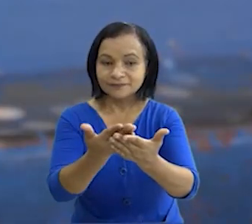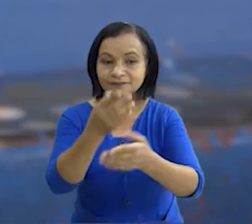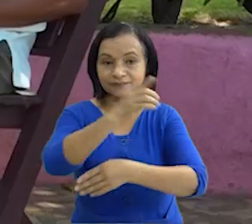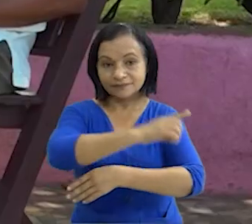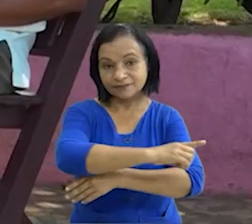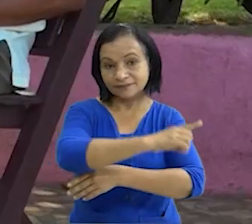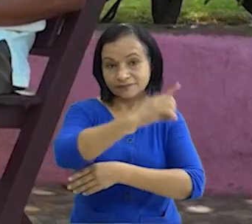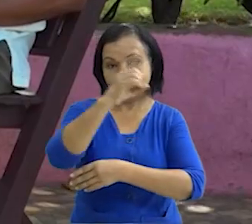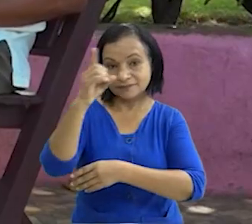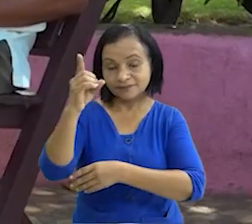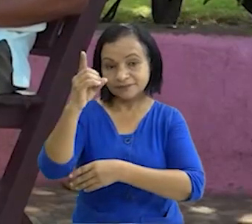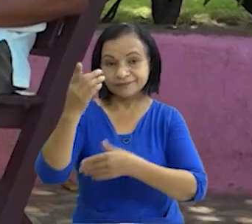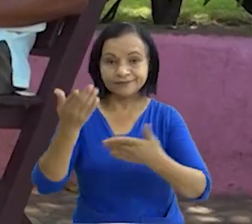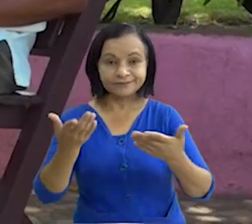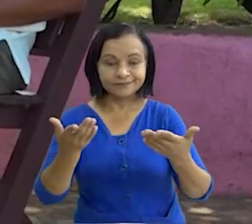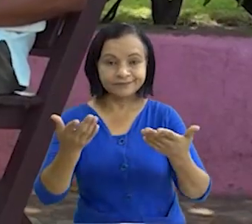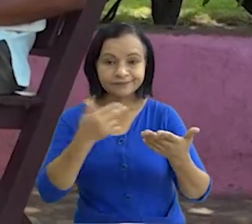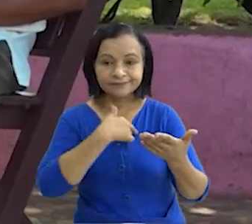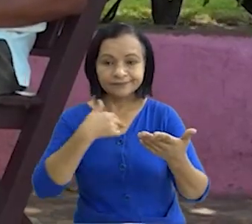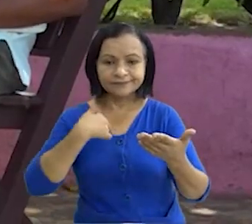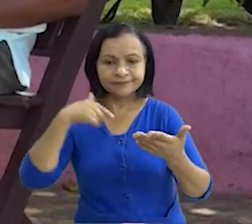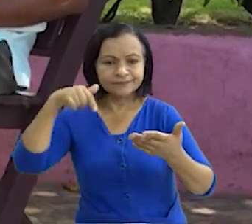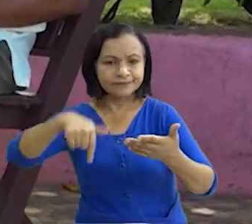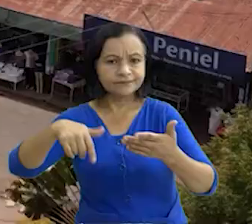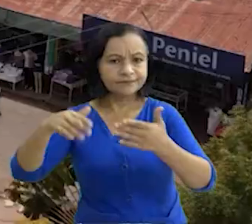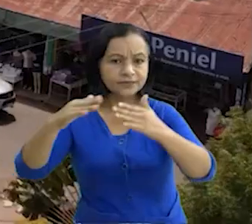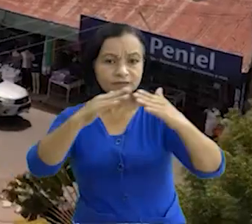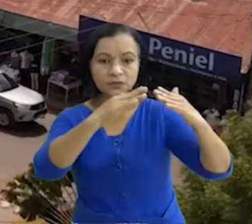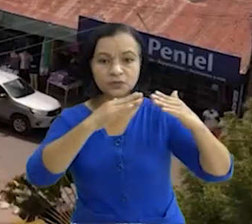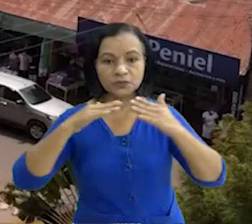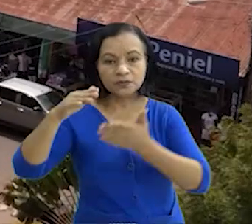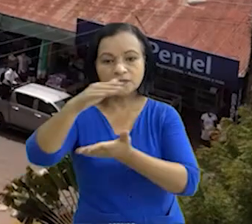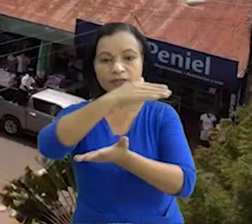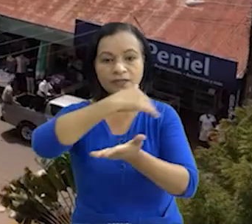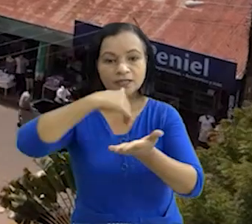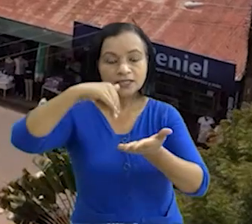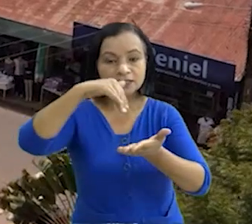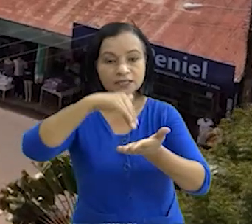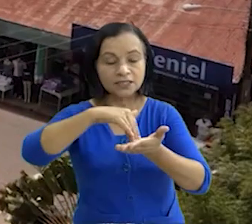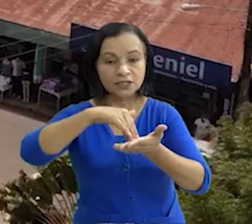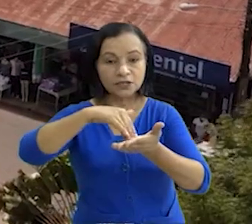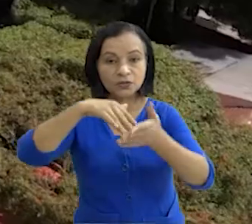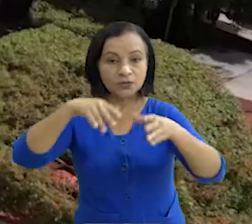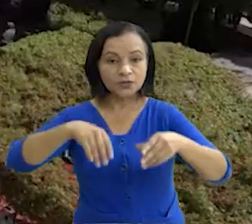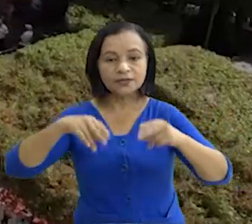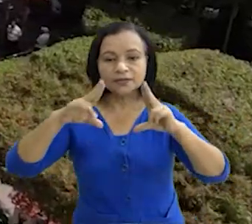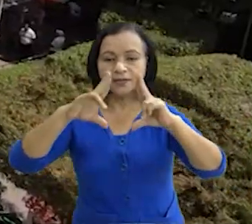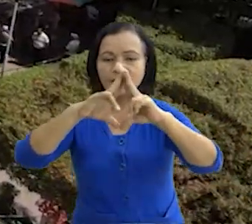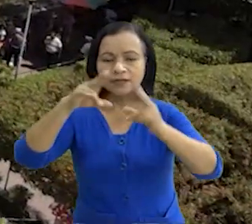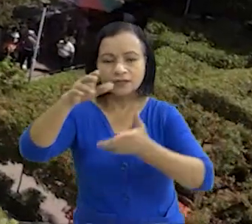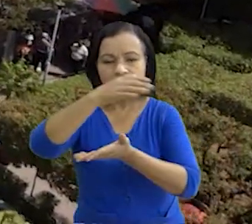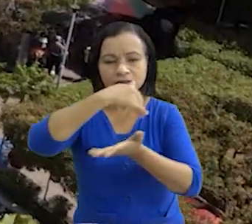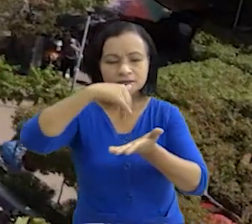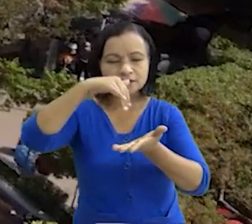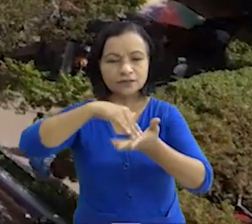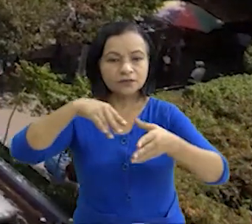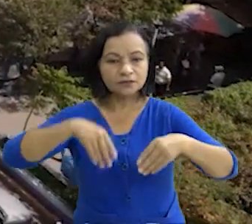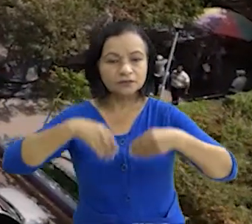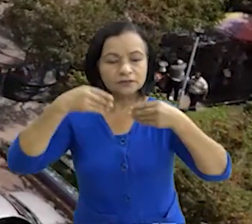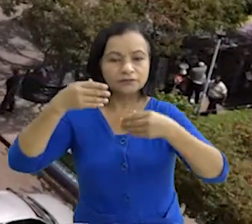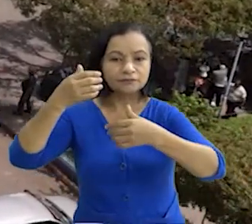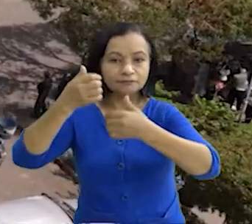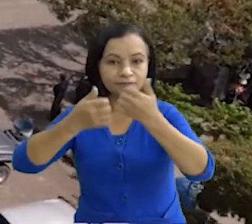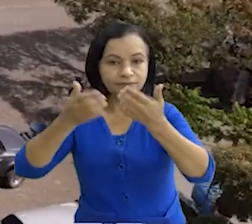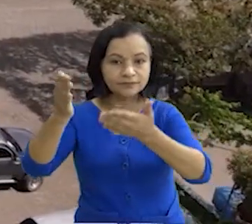oportunidad. ¿Verdad? Juigalpa es una ciudad en el centro de Chontales, en el centro de Nicaragua, que sufre los embates